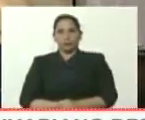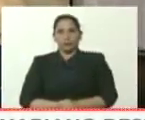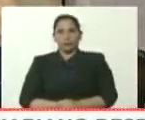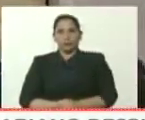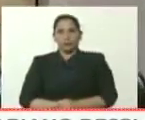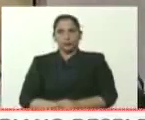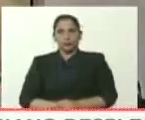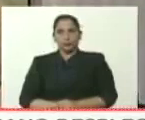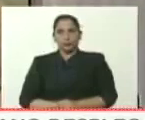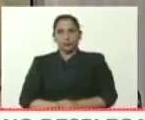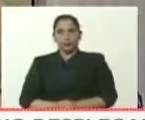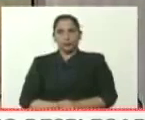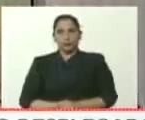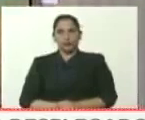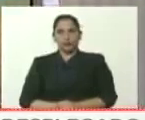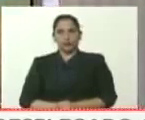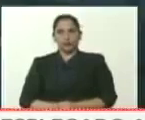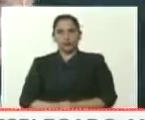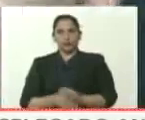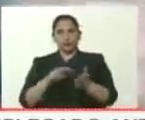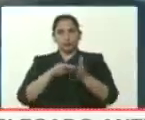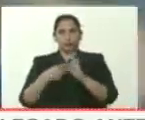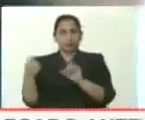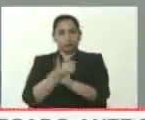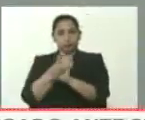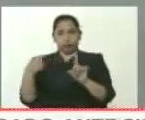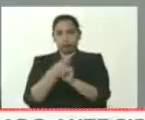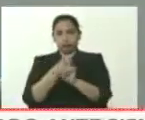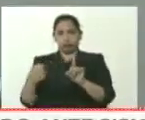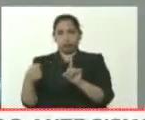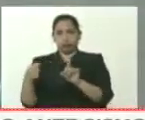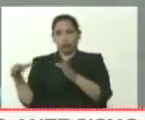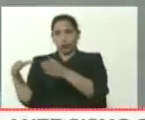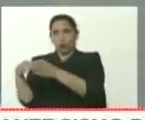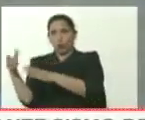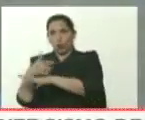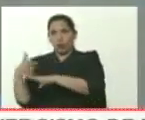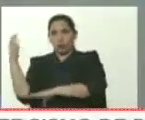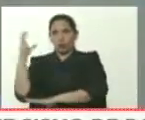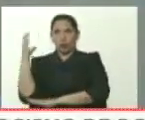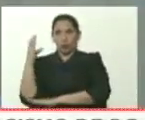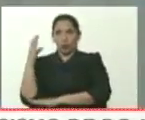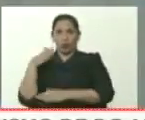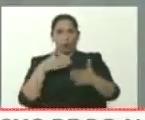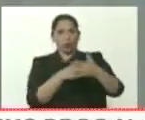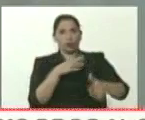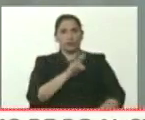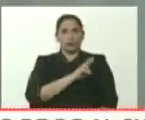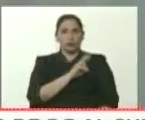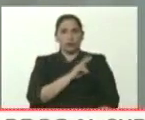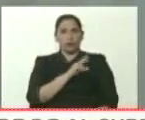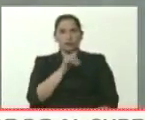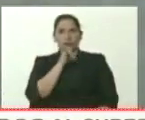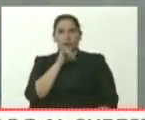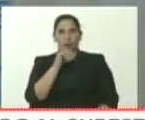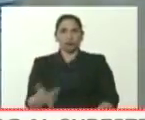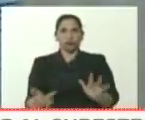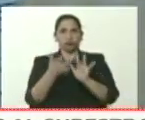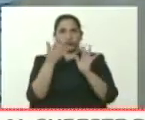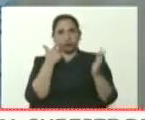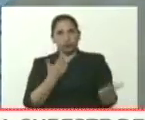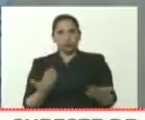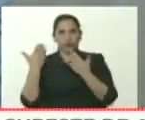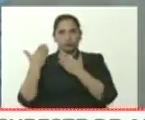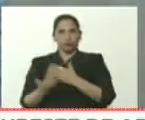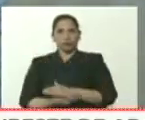brinda detalles de lo que ha sido la agresión por parte del gobierno colombiano hacia Venezuela. Con esta información retornamos al contacto